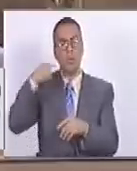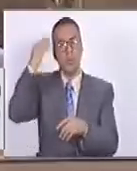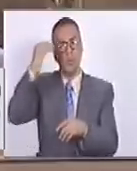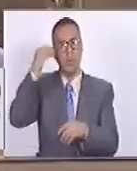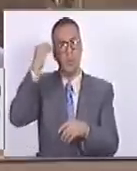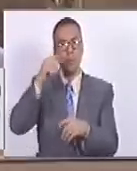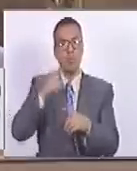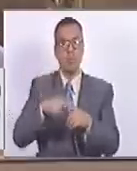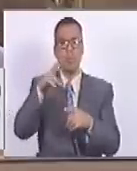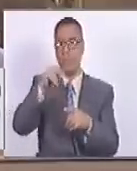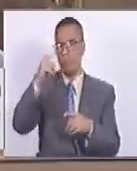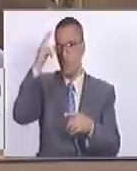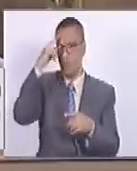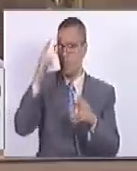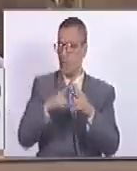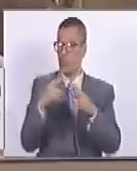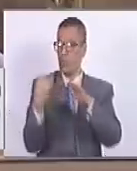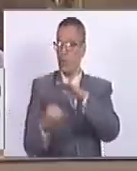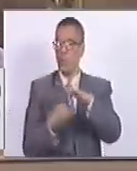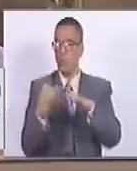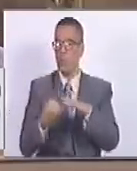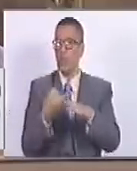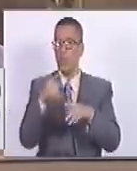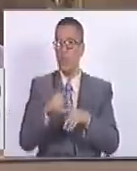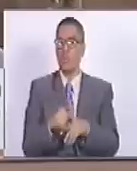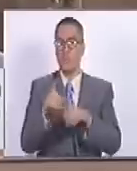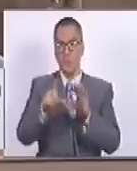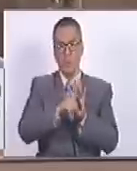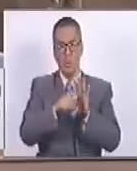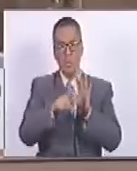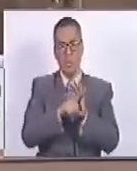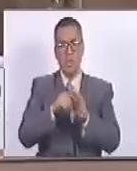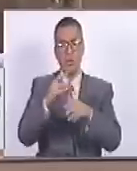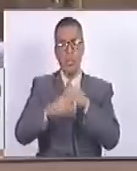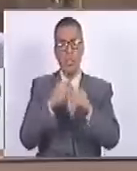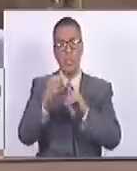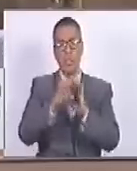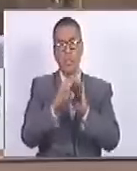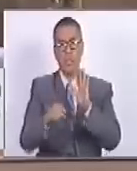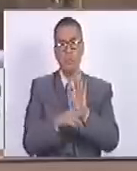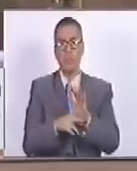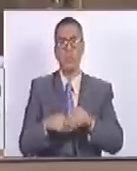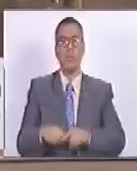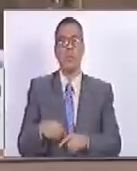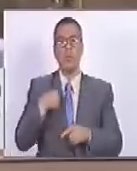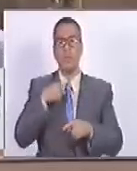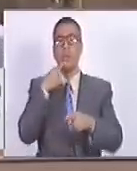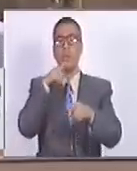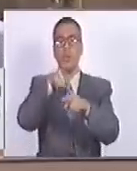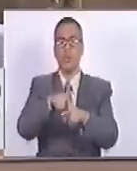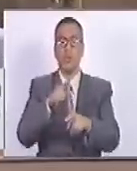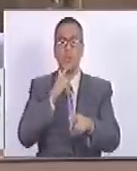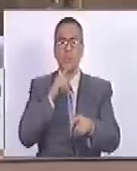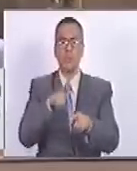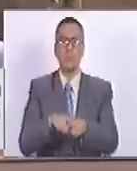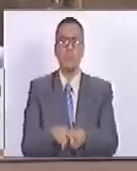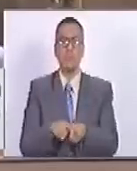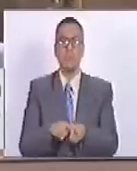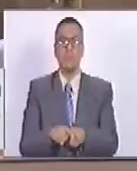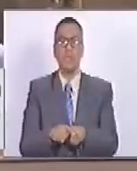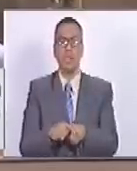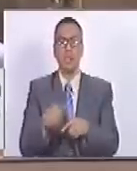el desconocimiento de las instituciones legítimamente constituidas, dando cabida a vías de hecho